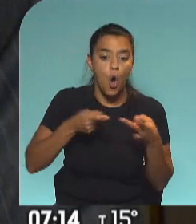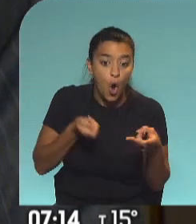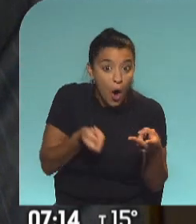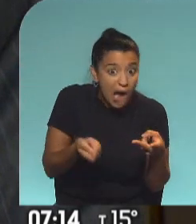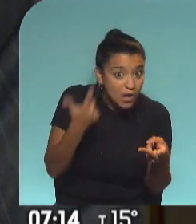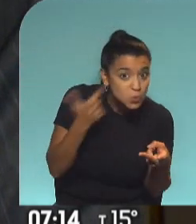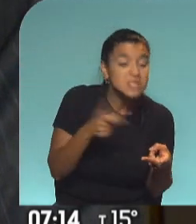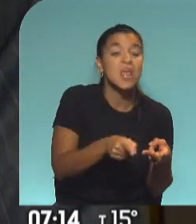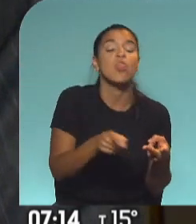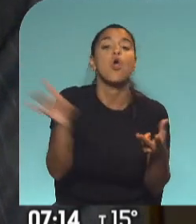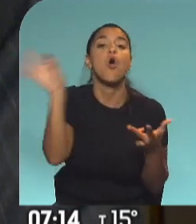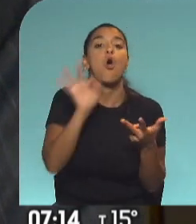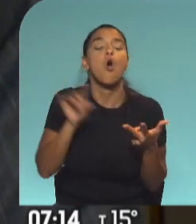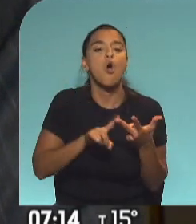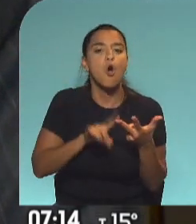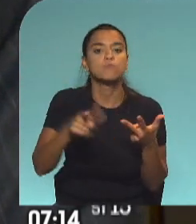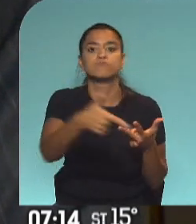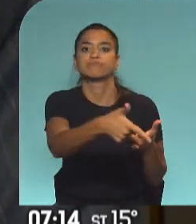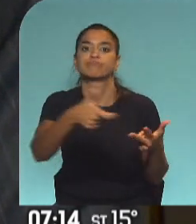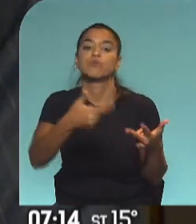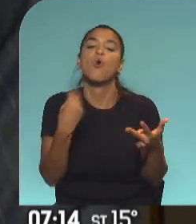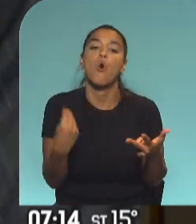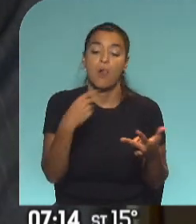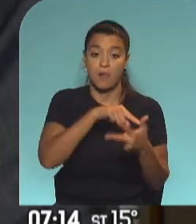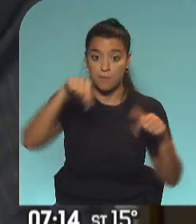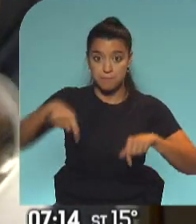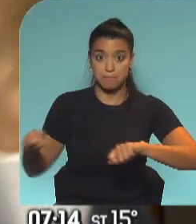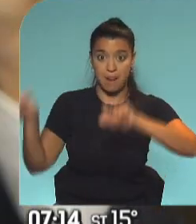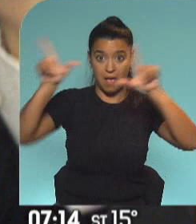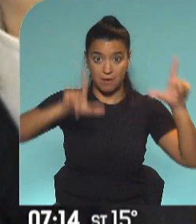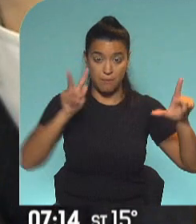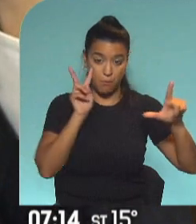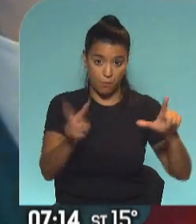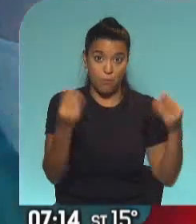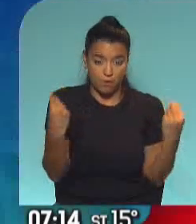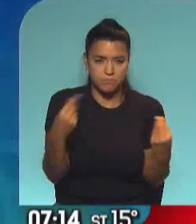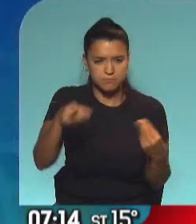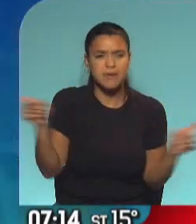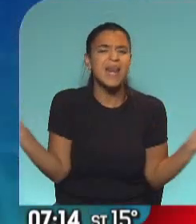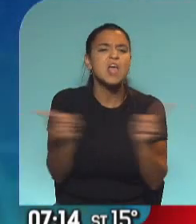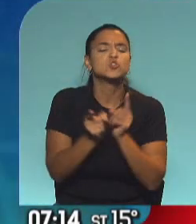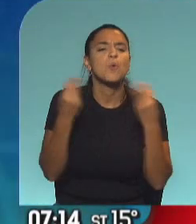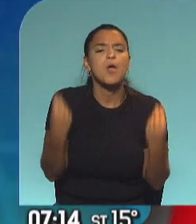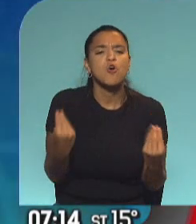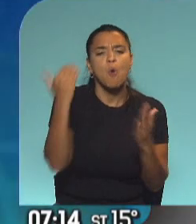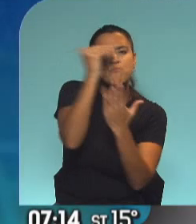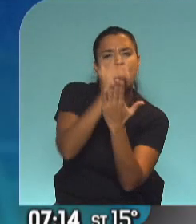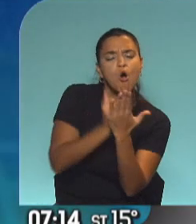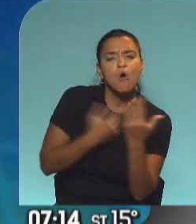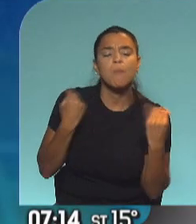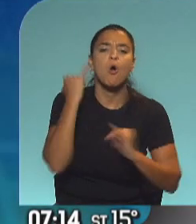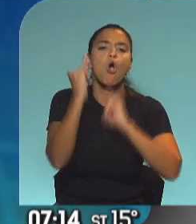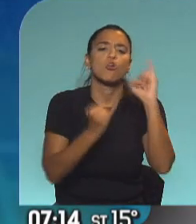a suicidarse o si fue asesinado. En esta placa que vamos a ver ahora, de alguna manera vamos a resumir el estado de cuenta y te vamos a contar